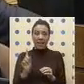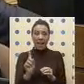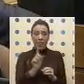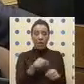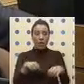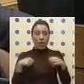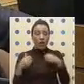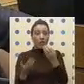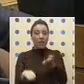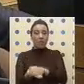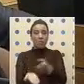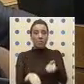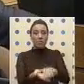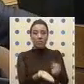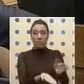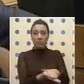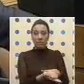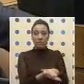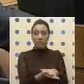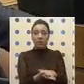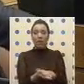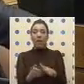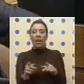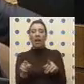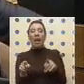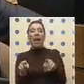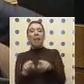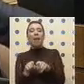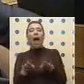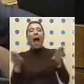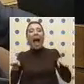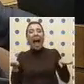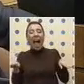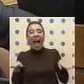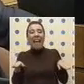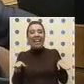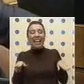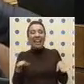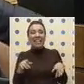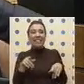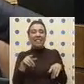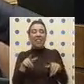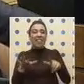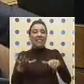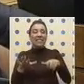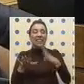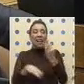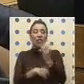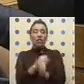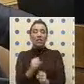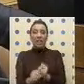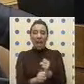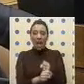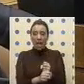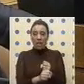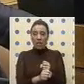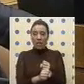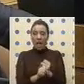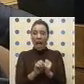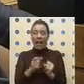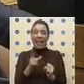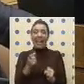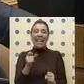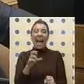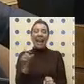jóvenes fallecidos, a los hermanos Ángel y Francisco Ríos Argel, de 17 y 14 años, a Ángel